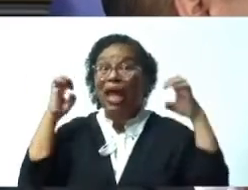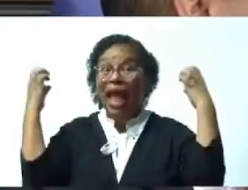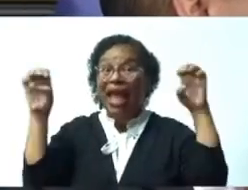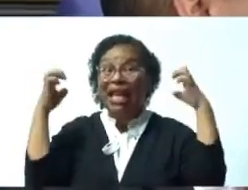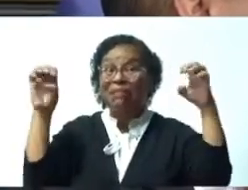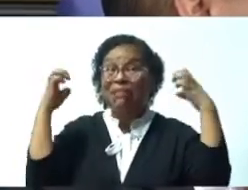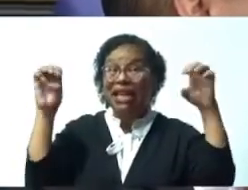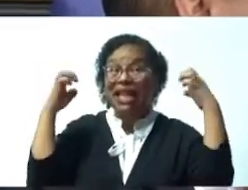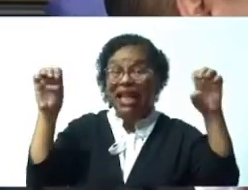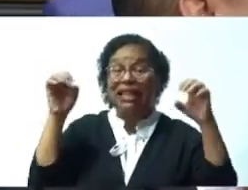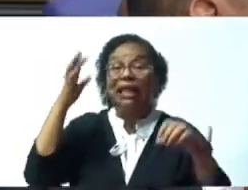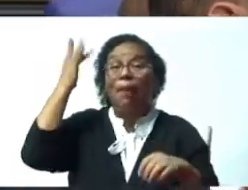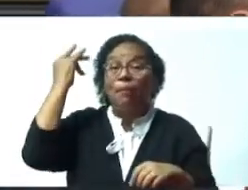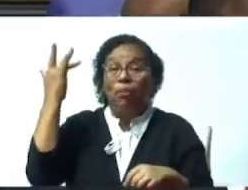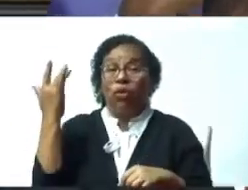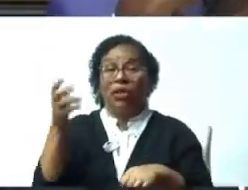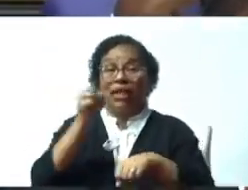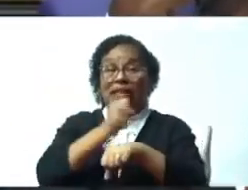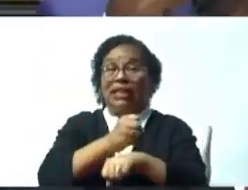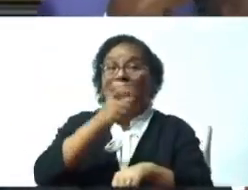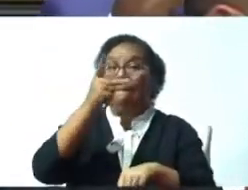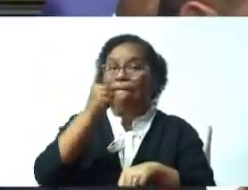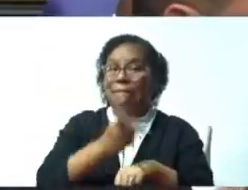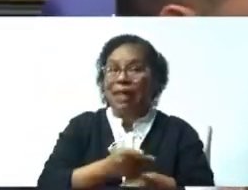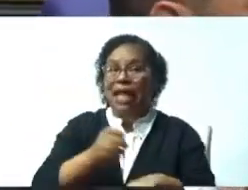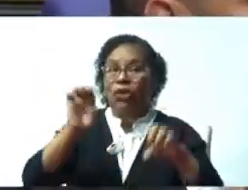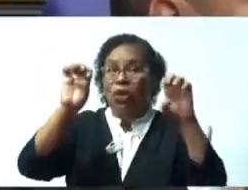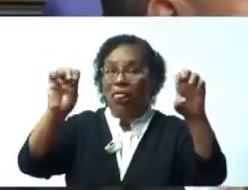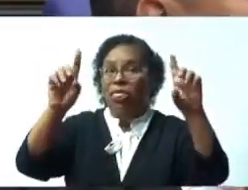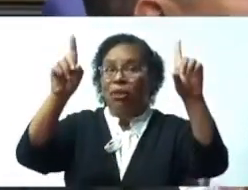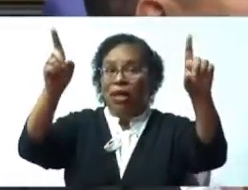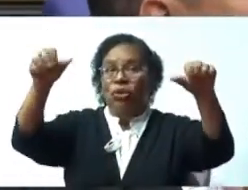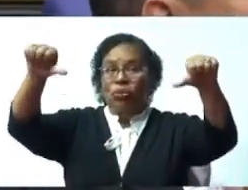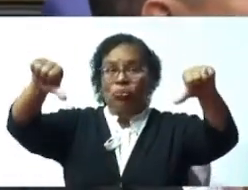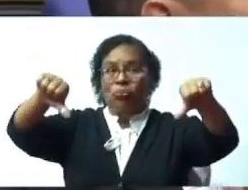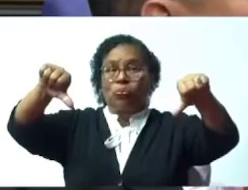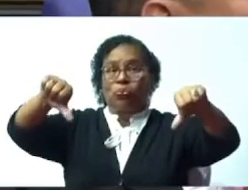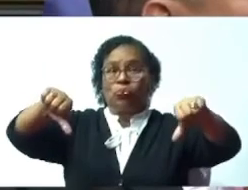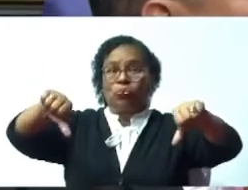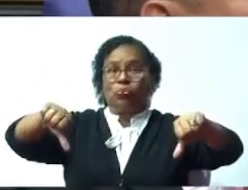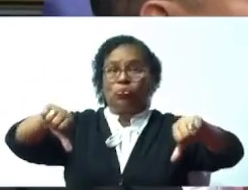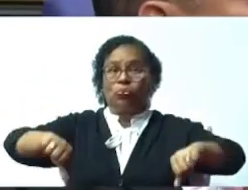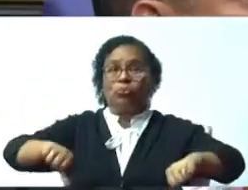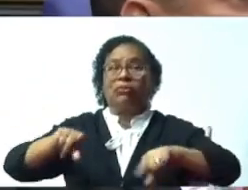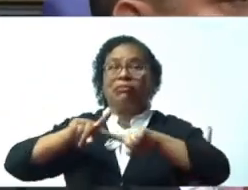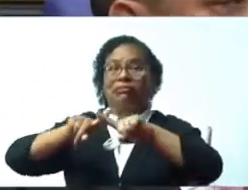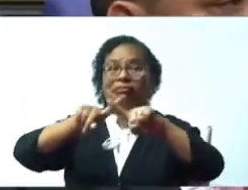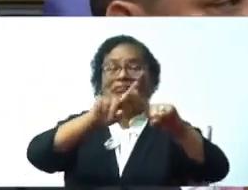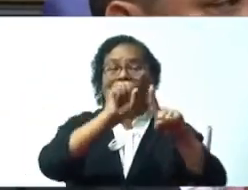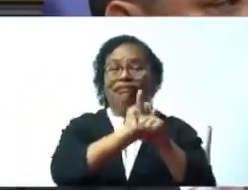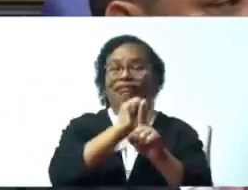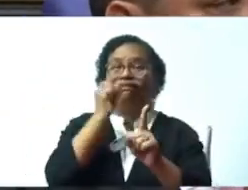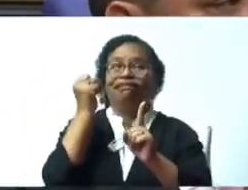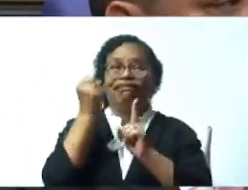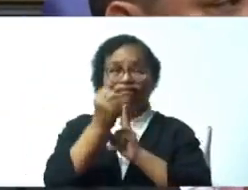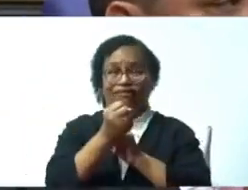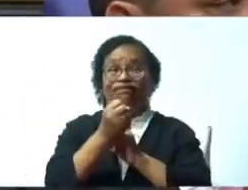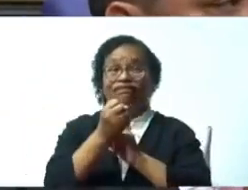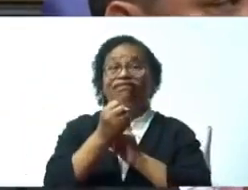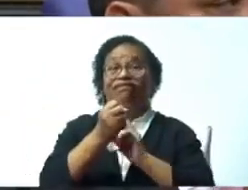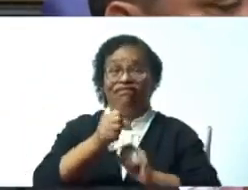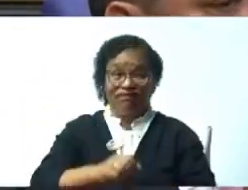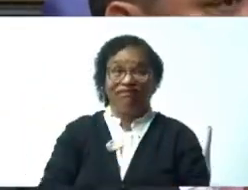está de brazos caídos en educación por la situación que se está dando en cada uno de los sectores diferentes. Pero estos